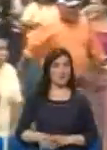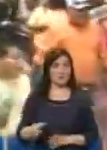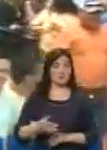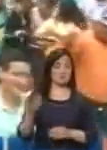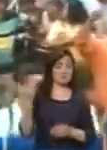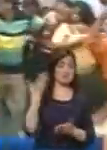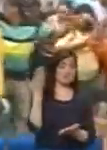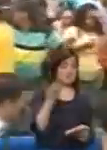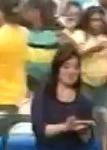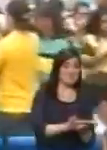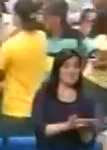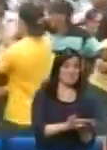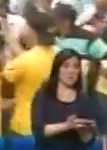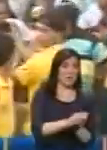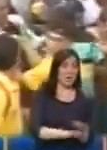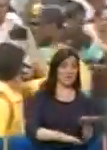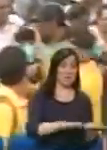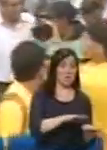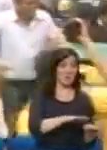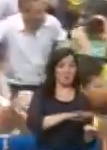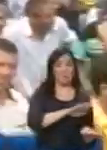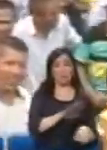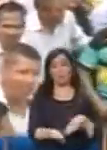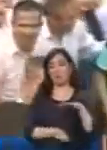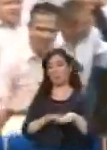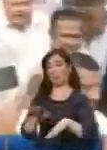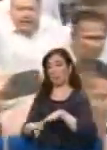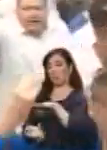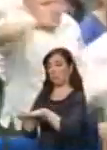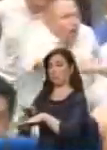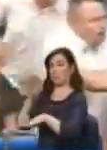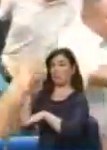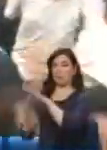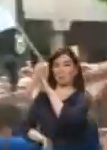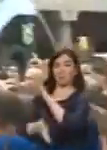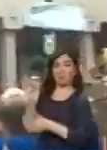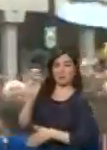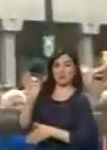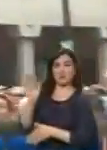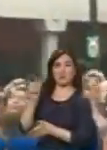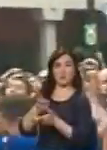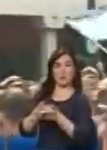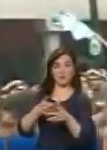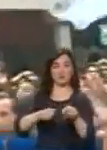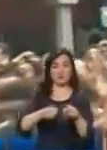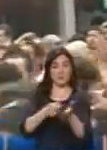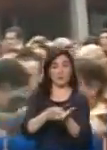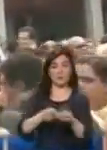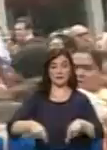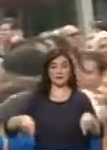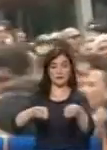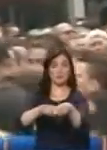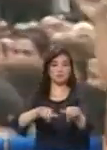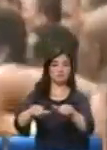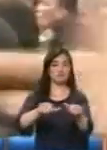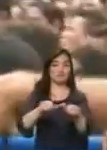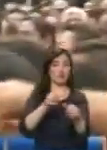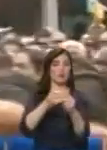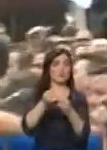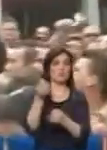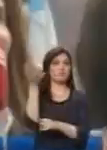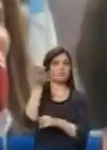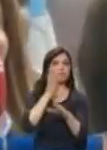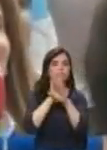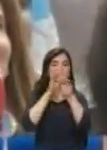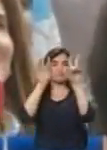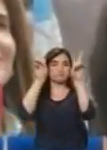fue, caminando, cruzó por la gobernación y en la plaza de la administración dio sus últimas palabras sobre